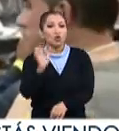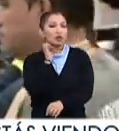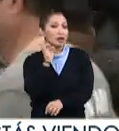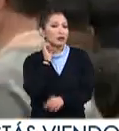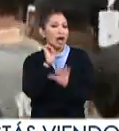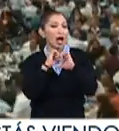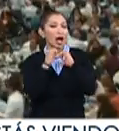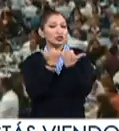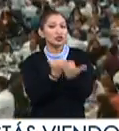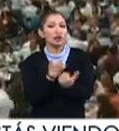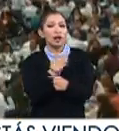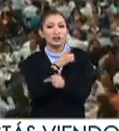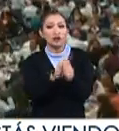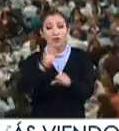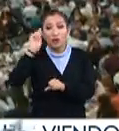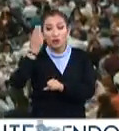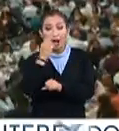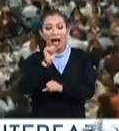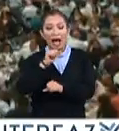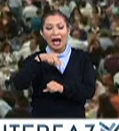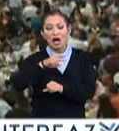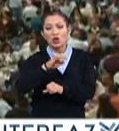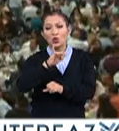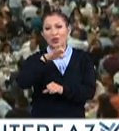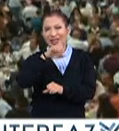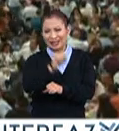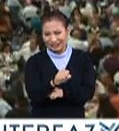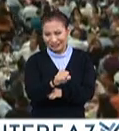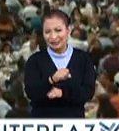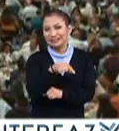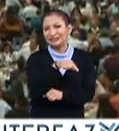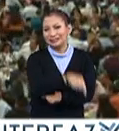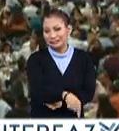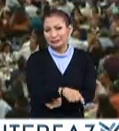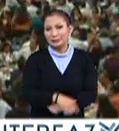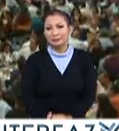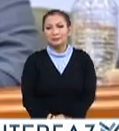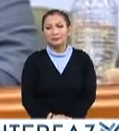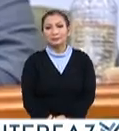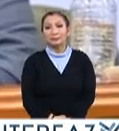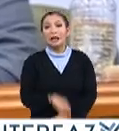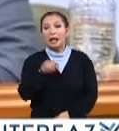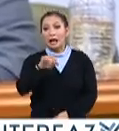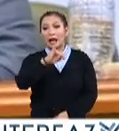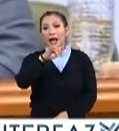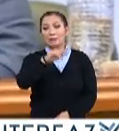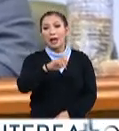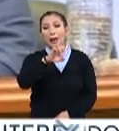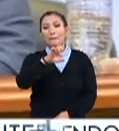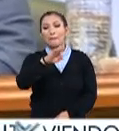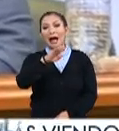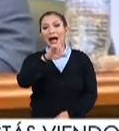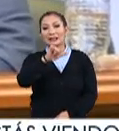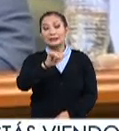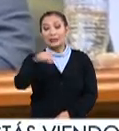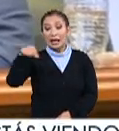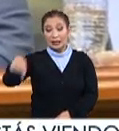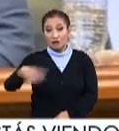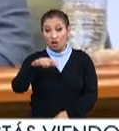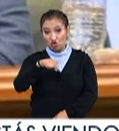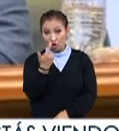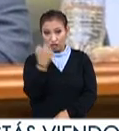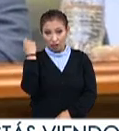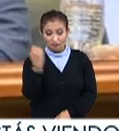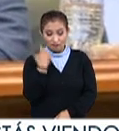ejecutivo de la Asociación Nacional de Universidades e Instituciones de Educación Superior, la ANUYES, Jaime Valls Esponda. Durante los